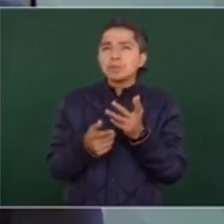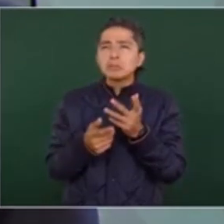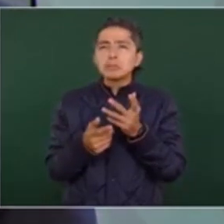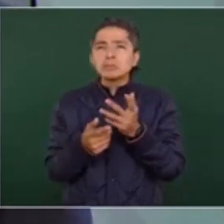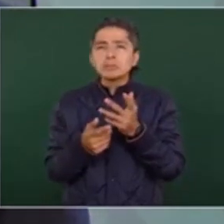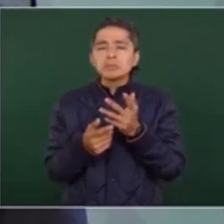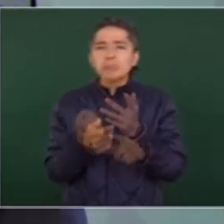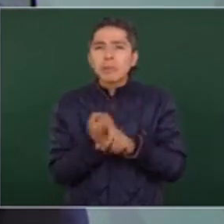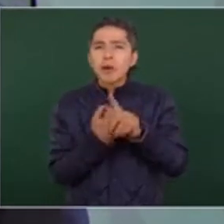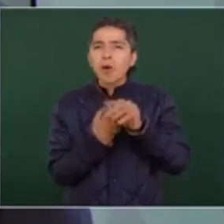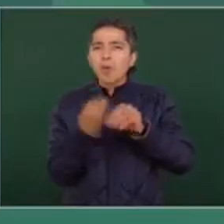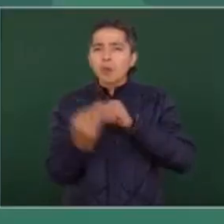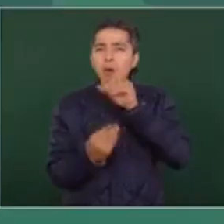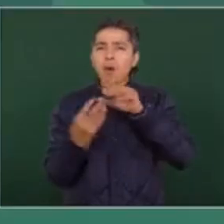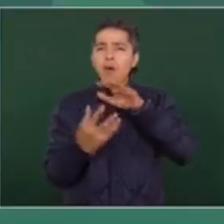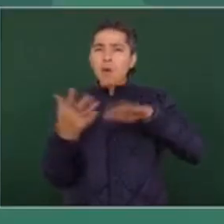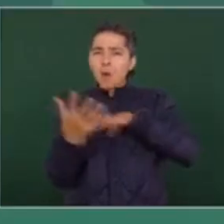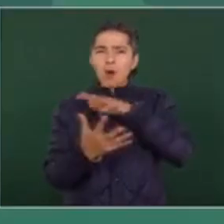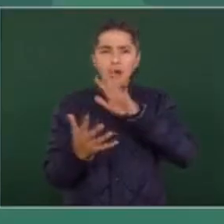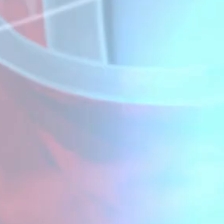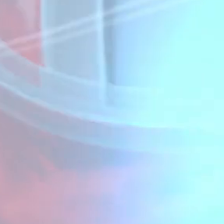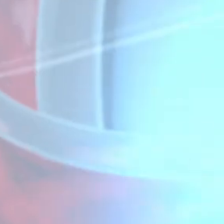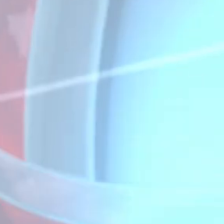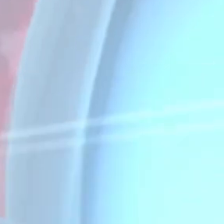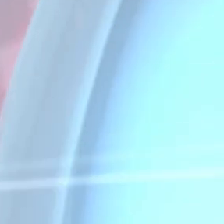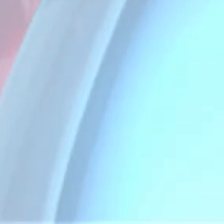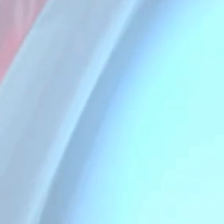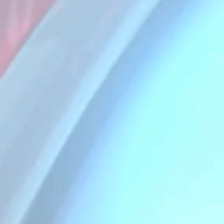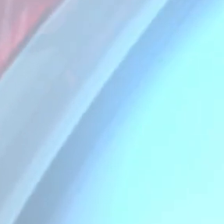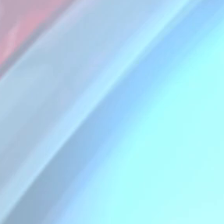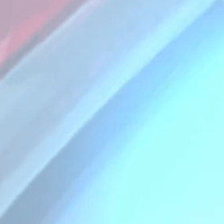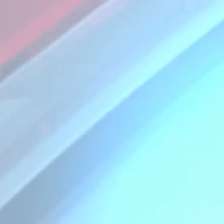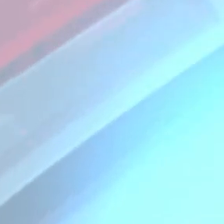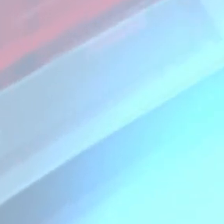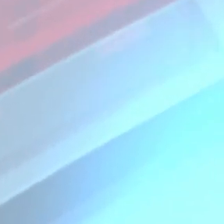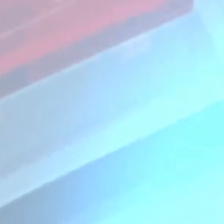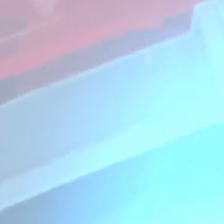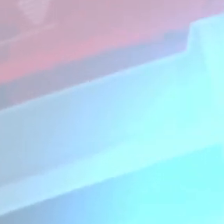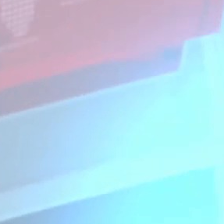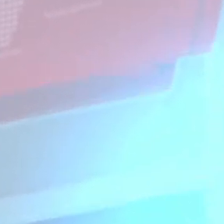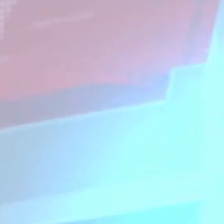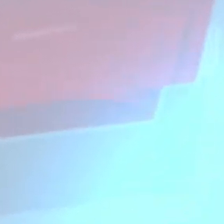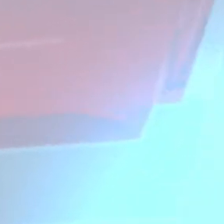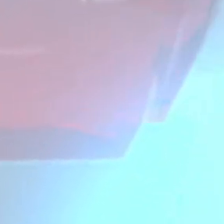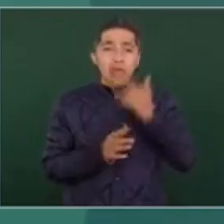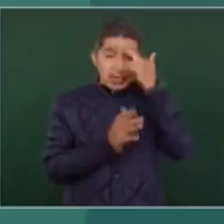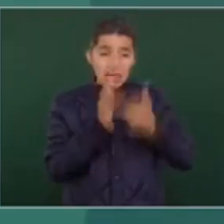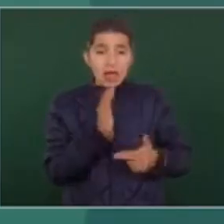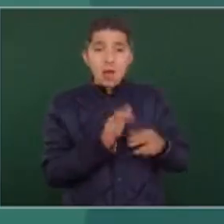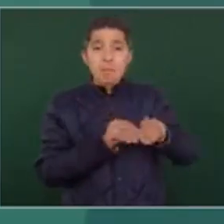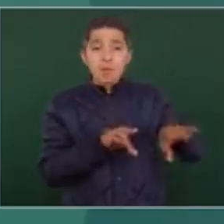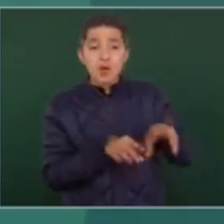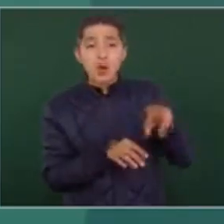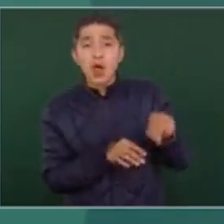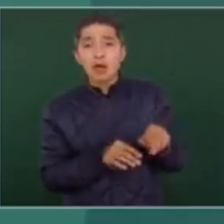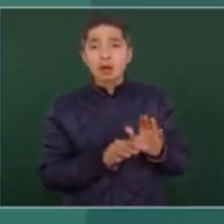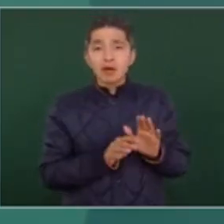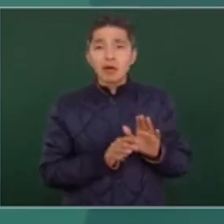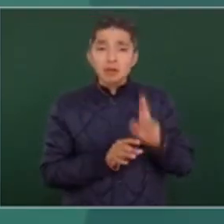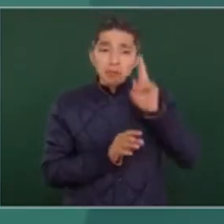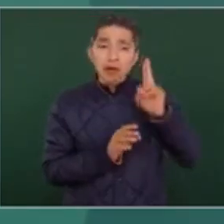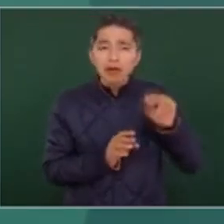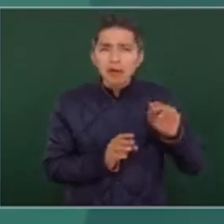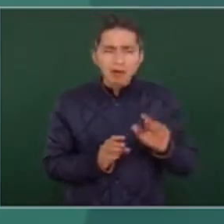de provocación, que actúe con responsabilidad. En un llamado a la calma y la prudencia, el presidente López Obrador extendió